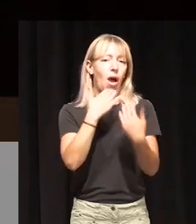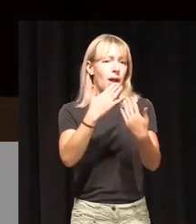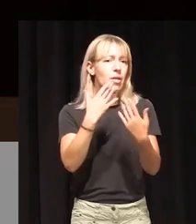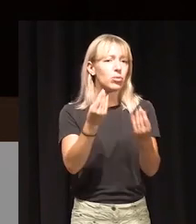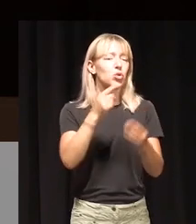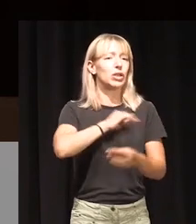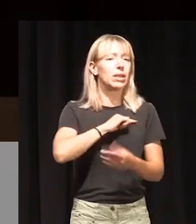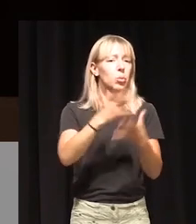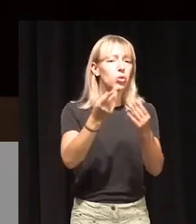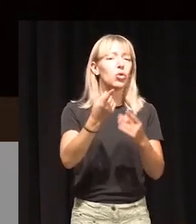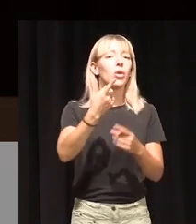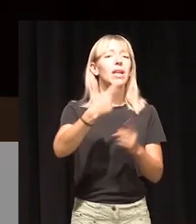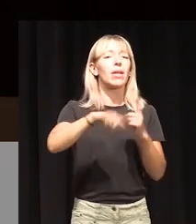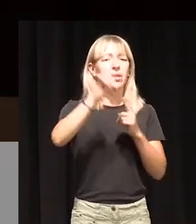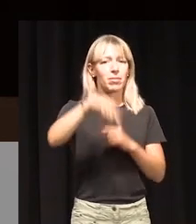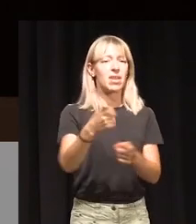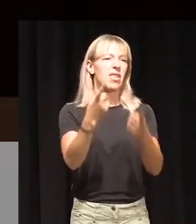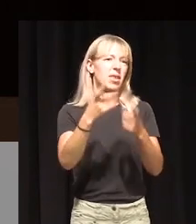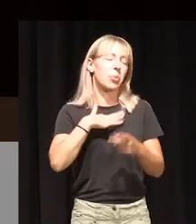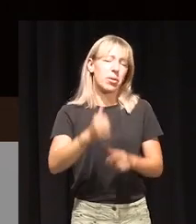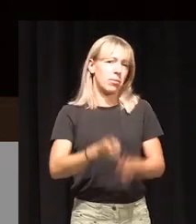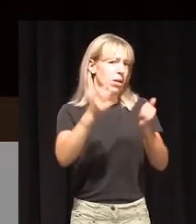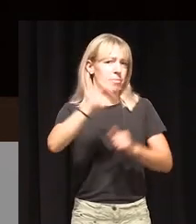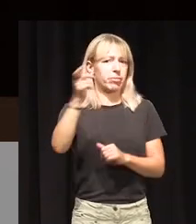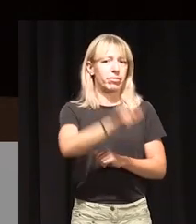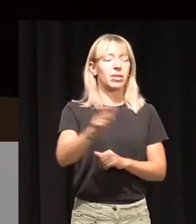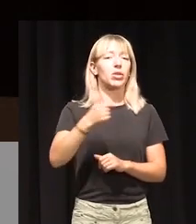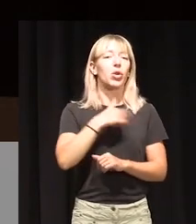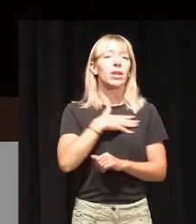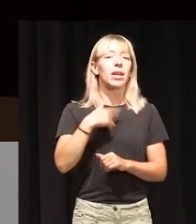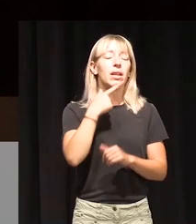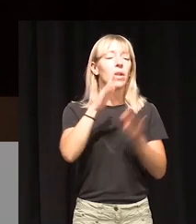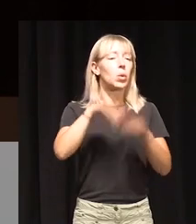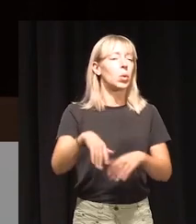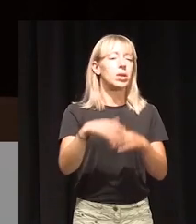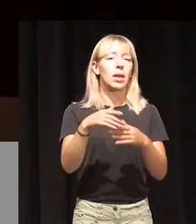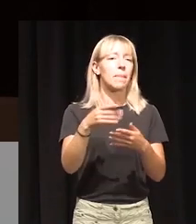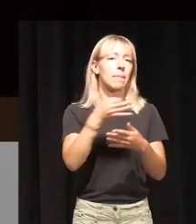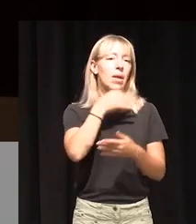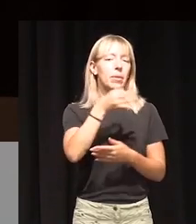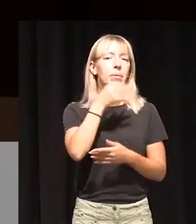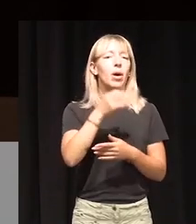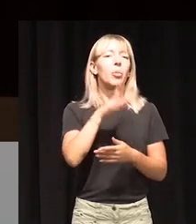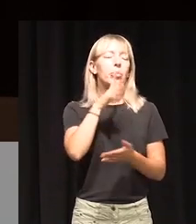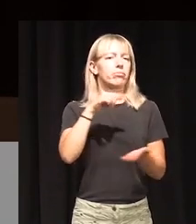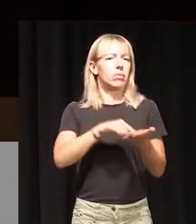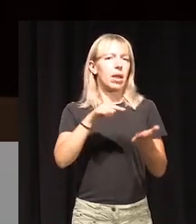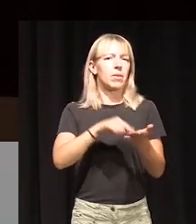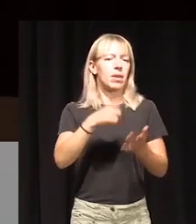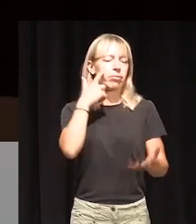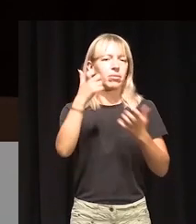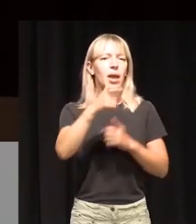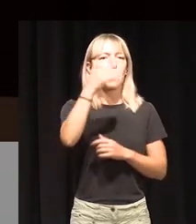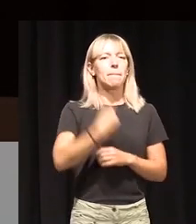sienten mucho y además lo necesitan posiblemente más que nadie, ¿no? Quisiera dedicar mis últimas palabras a reivindicar y poner en relieve